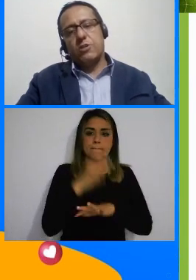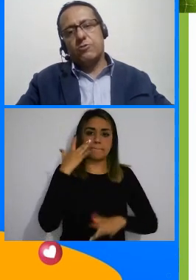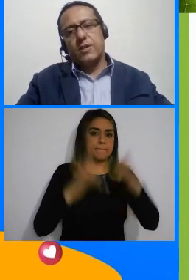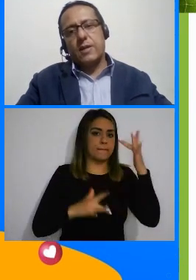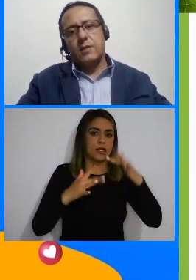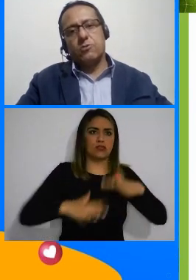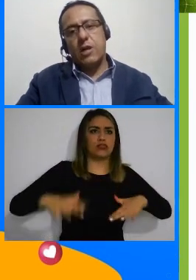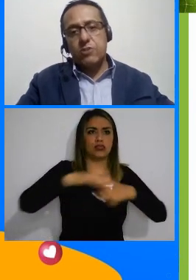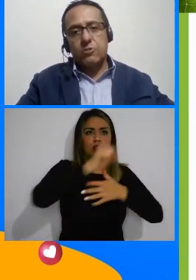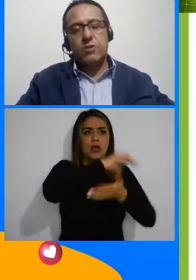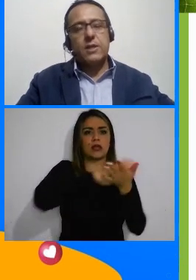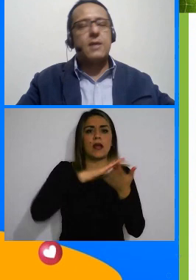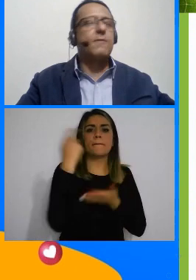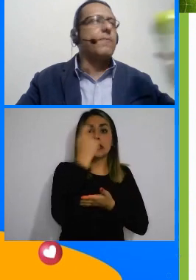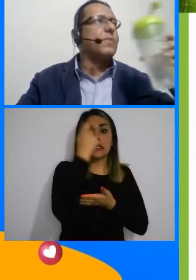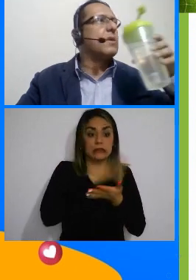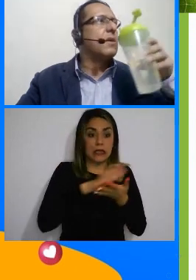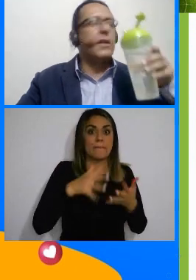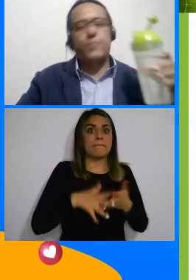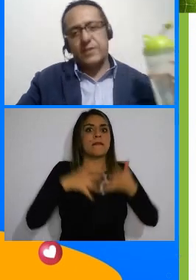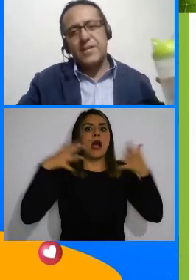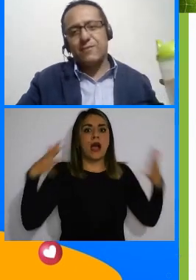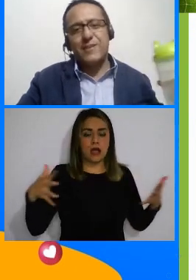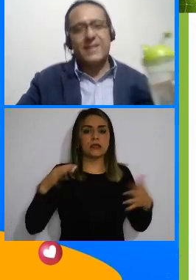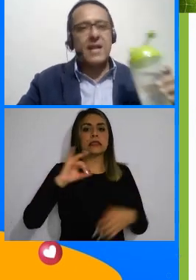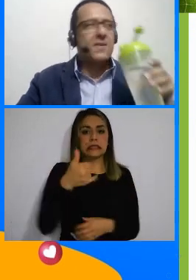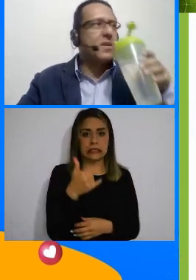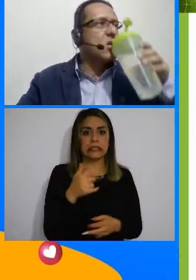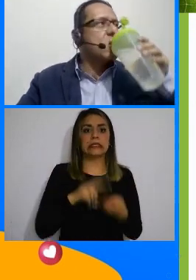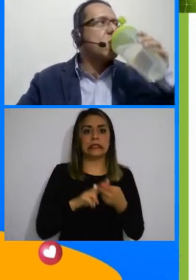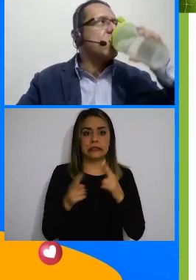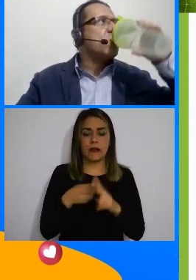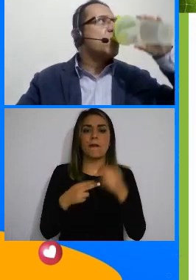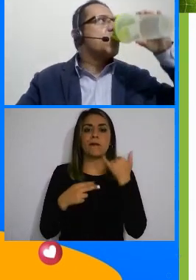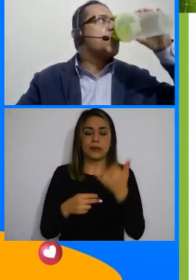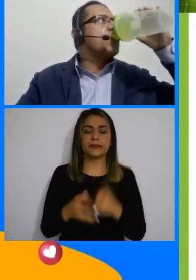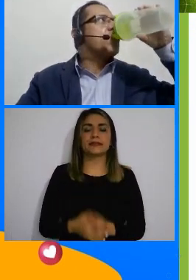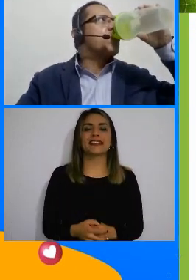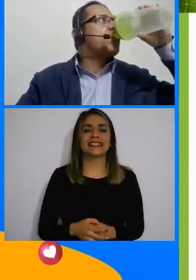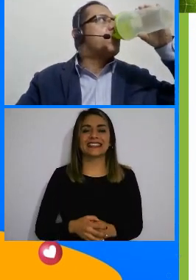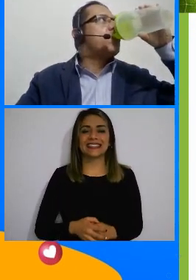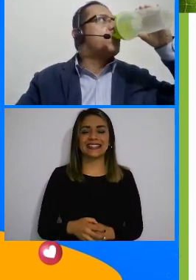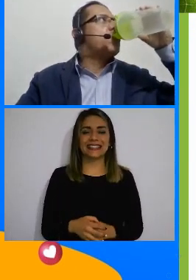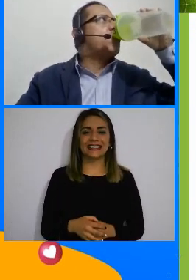que son los llanos orientales. O sea, los llanos orientales. La respuesta es llanos orientales.